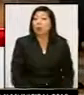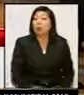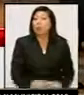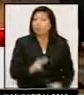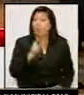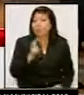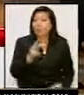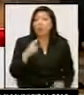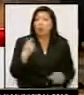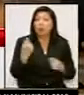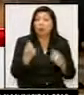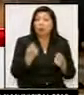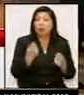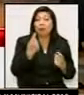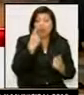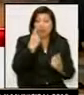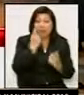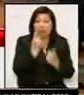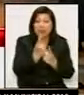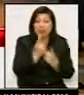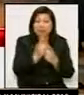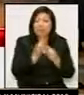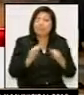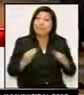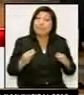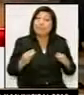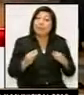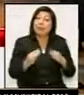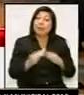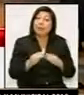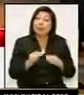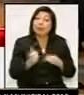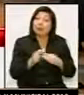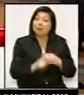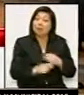peruanos, turistas que van a conocer Machu Picchu, y los extranjeros?